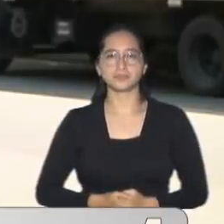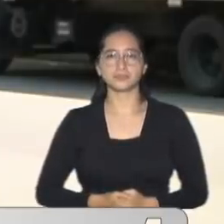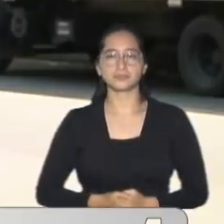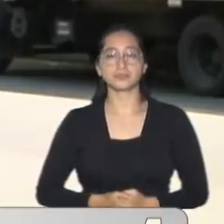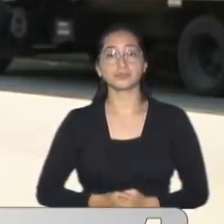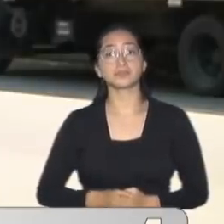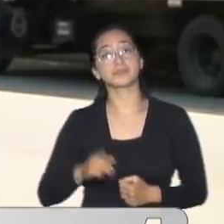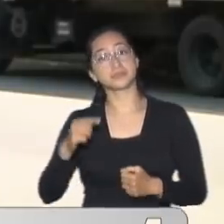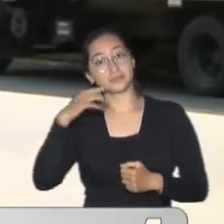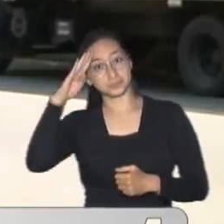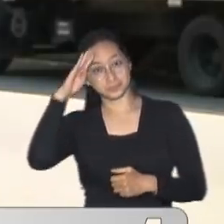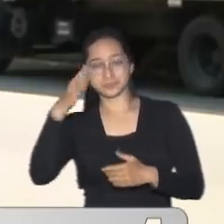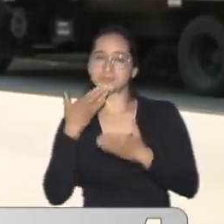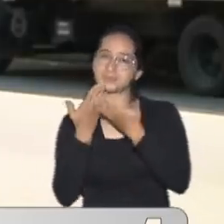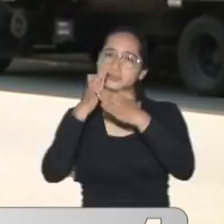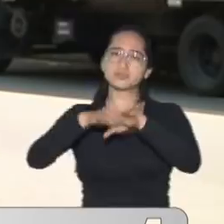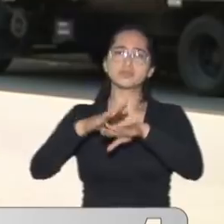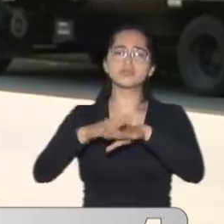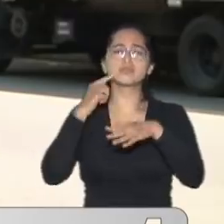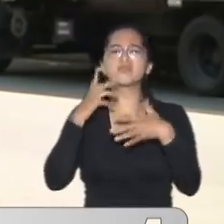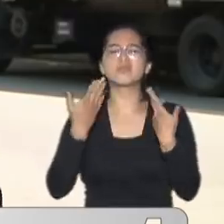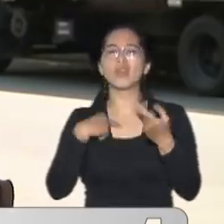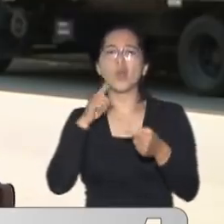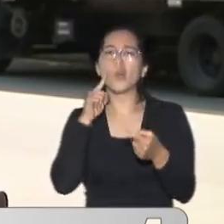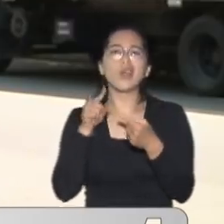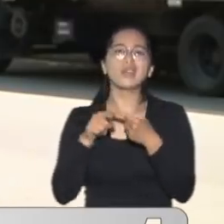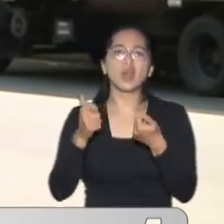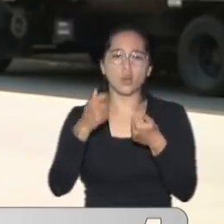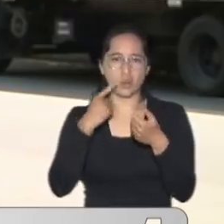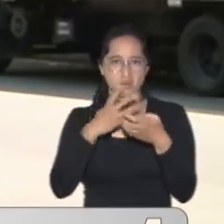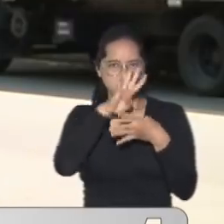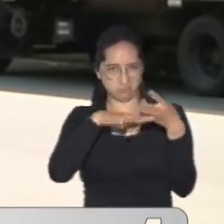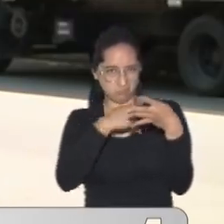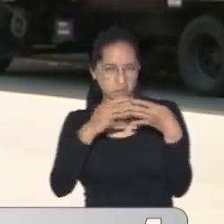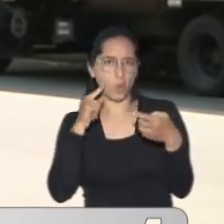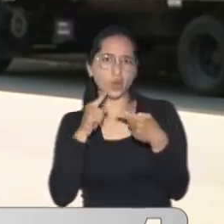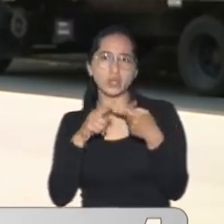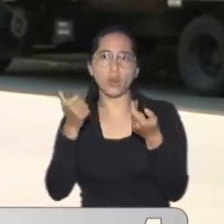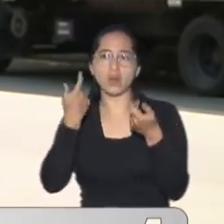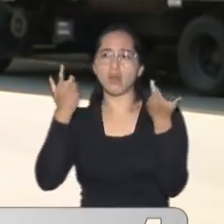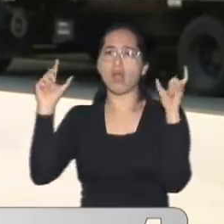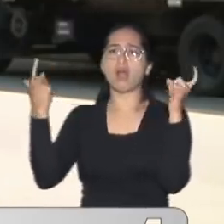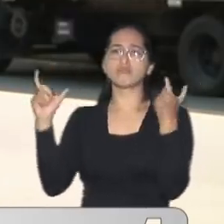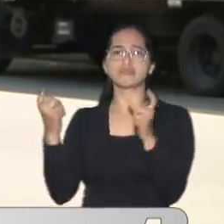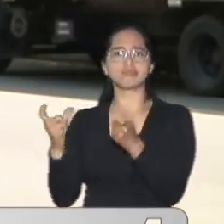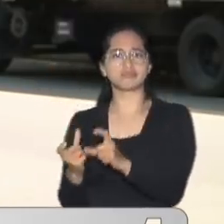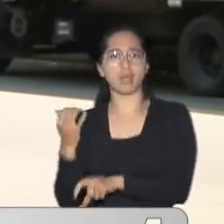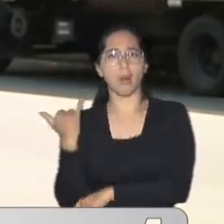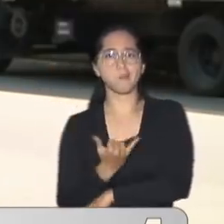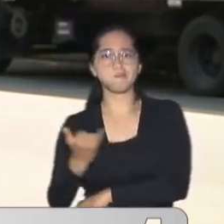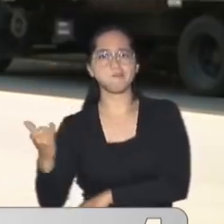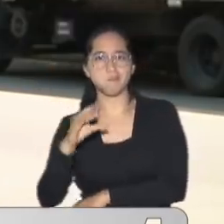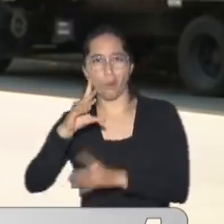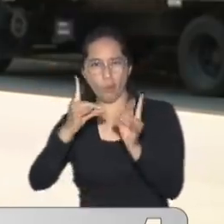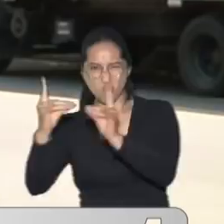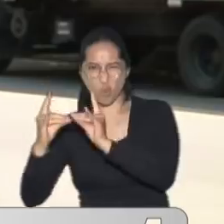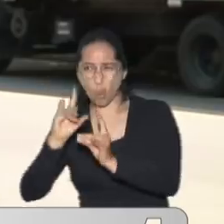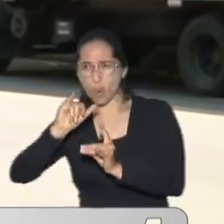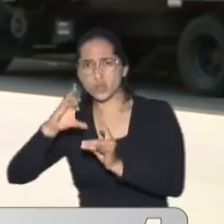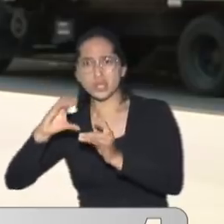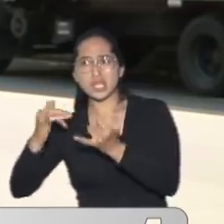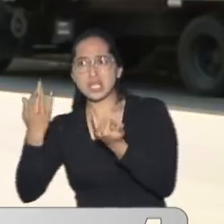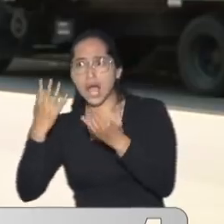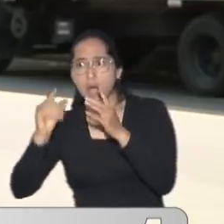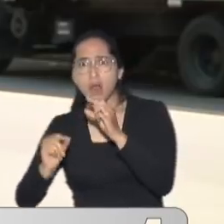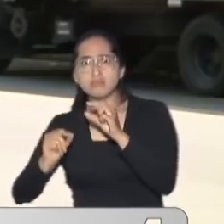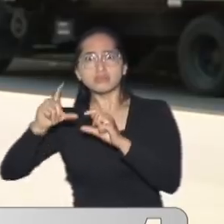Luisa, buenas tardes. Esta medida es inicialmente para descongestionar las UCI en la ciudad, que en este momento alcanzaron el 94%, y